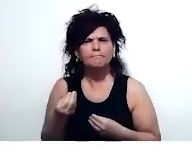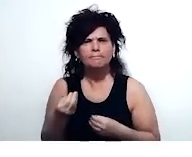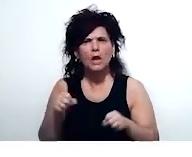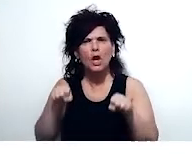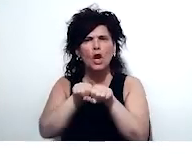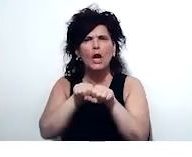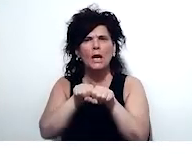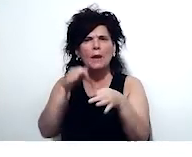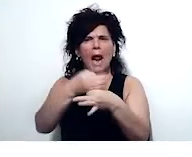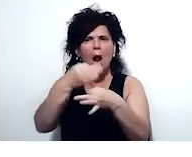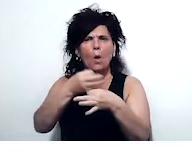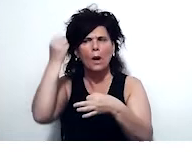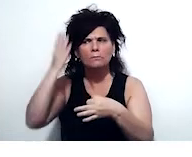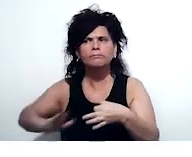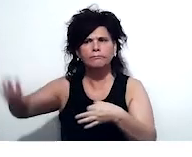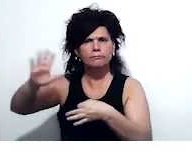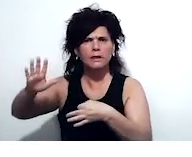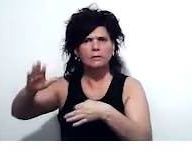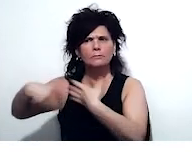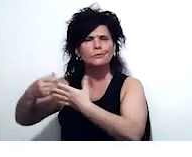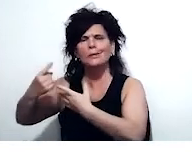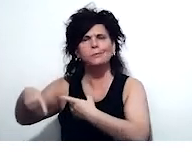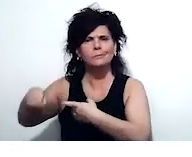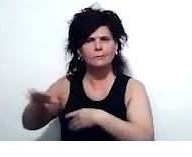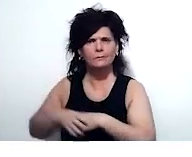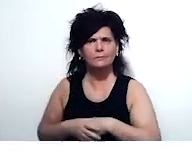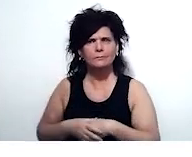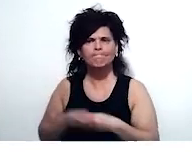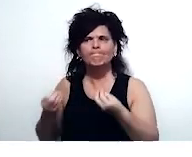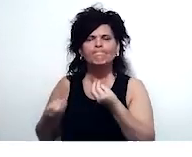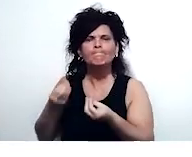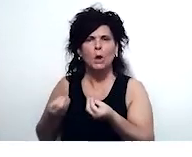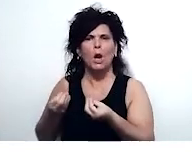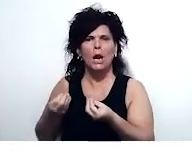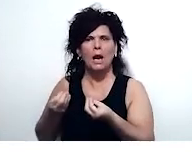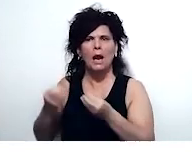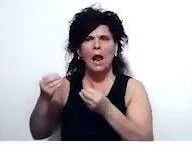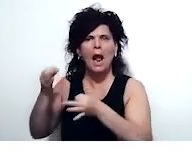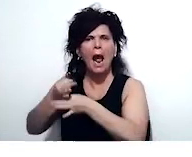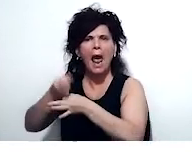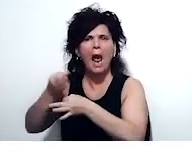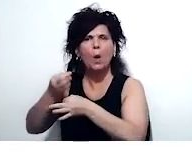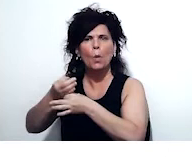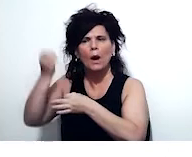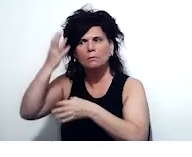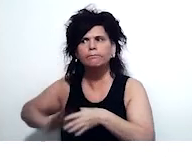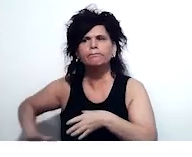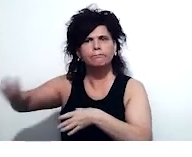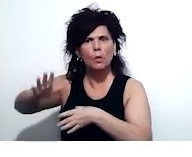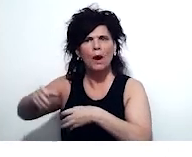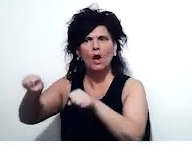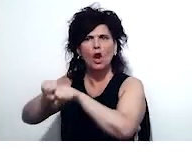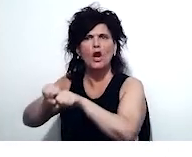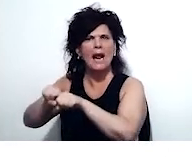con la conectividad en las escuelas rurales? Ustedes me dirán, bueno, pero ¿por qué razón las escuelas rurales no están tan conectadas? ¿Por qué